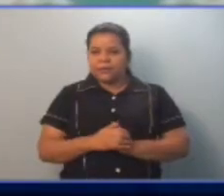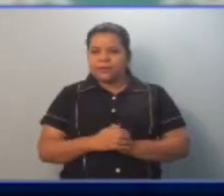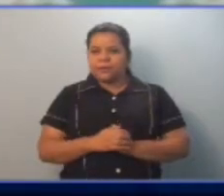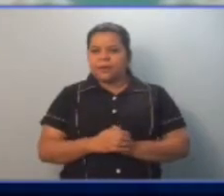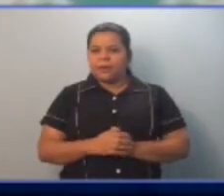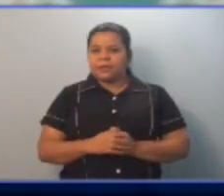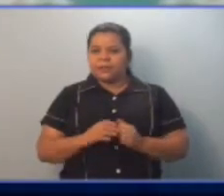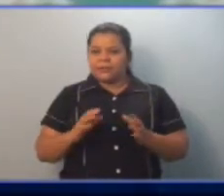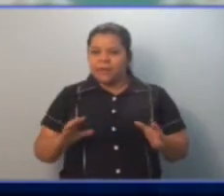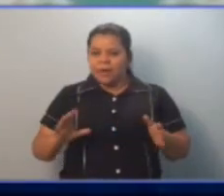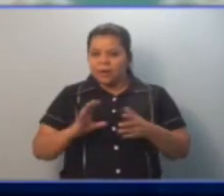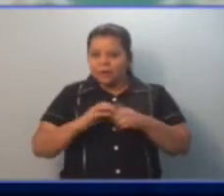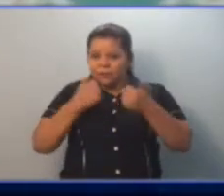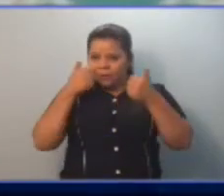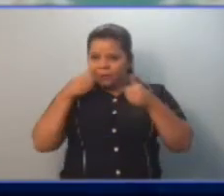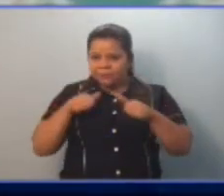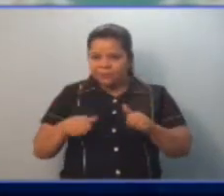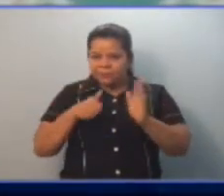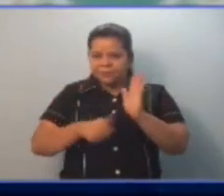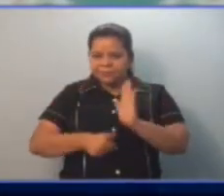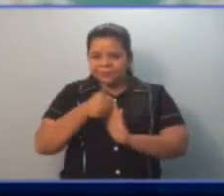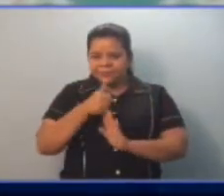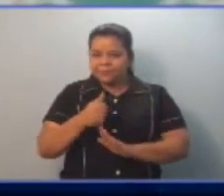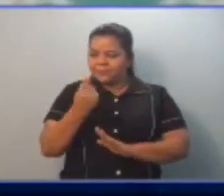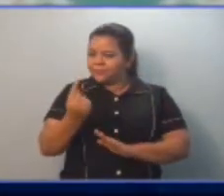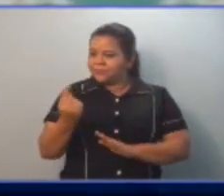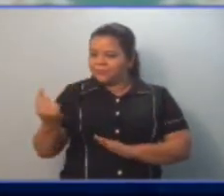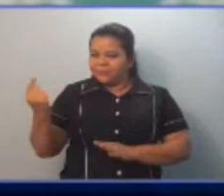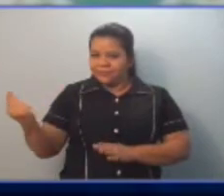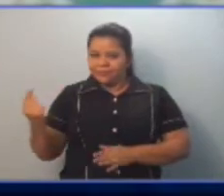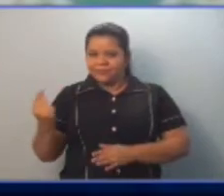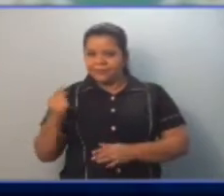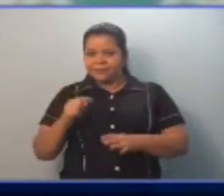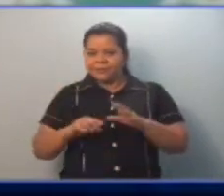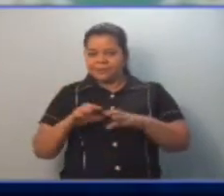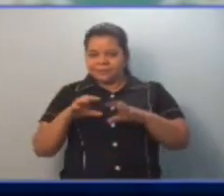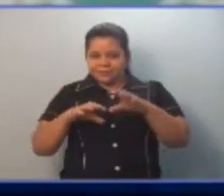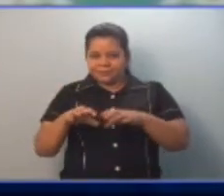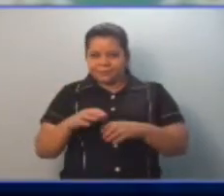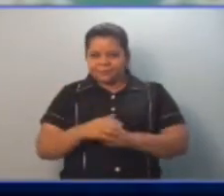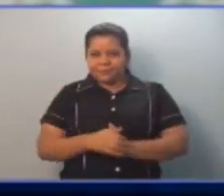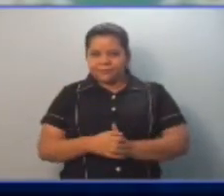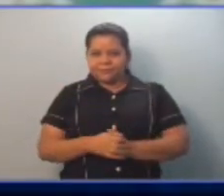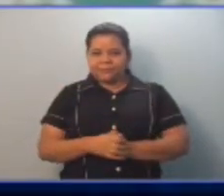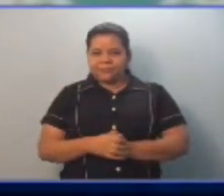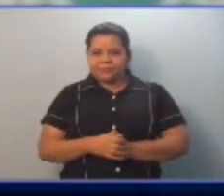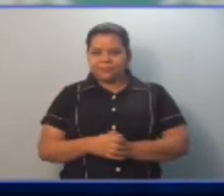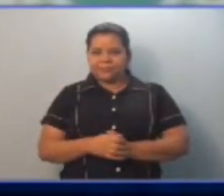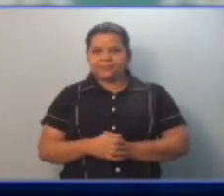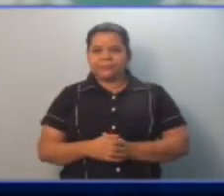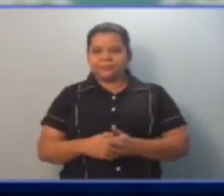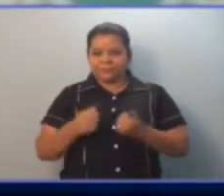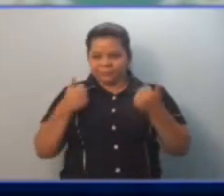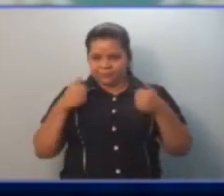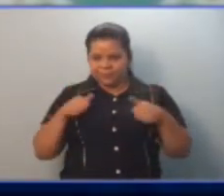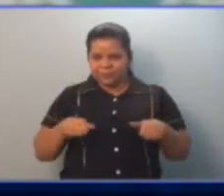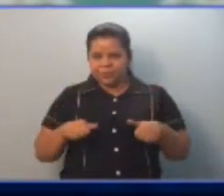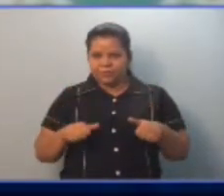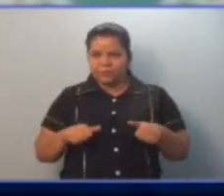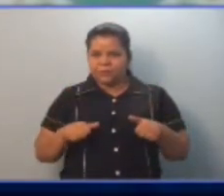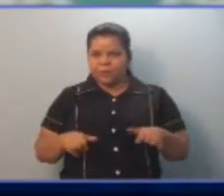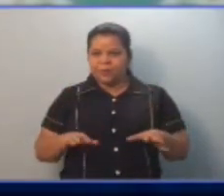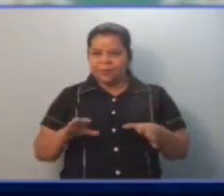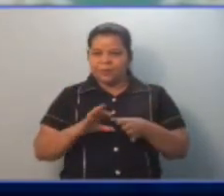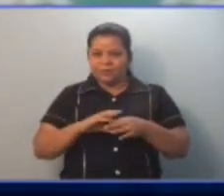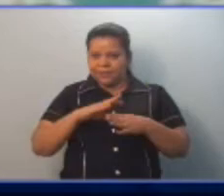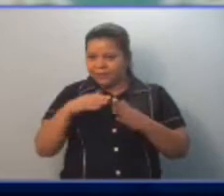sus casos ingresados por medio de demandas ciudadanas al departamento, y pues no se sabe qué ha sucedido, pero siguen ocupando